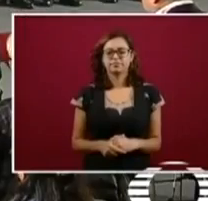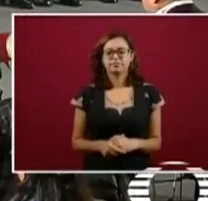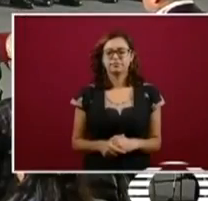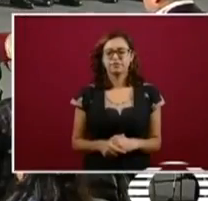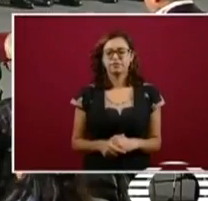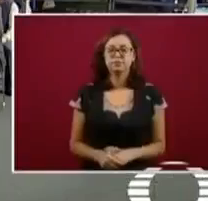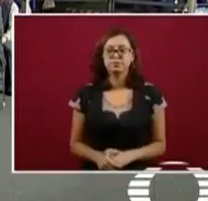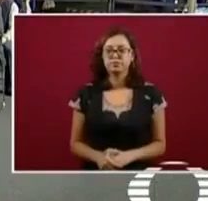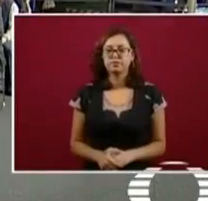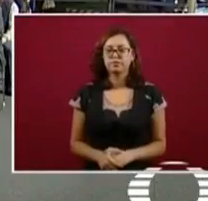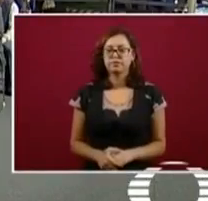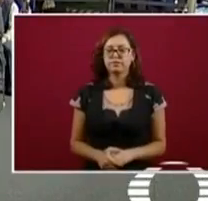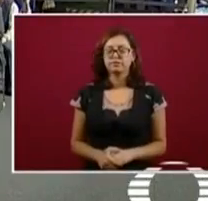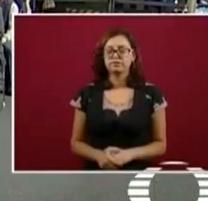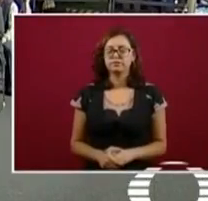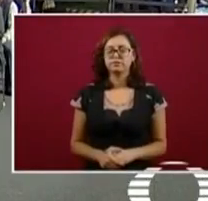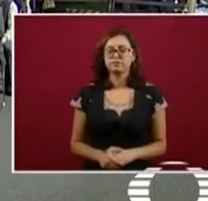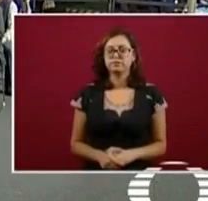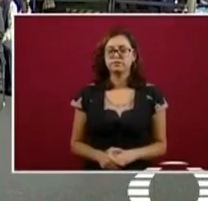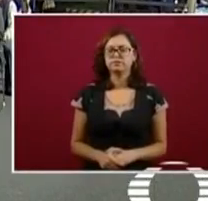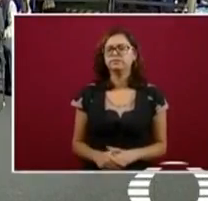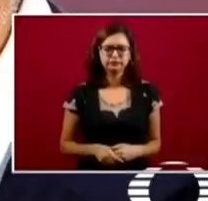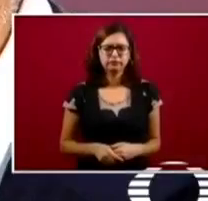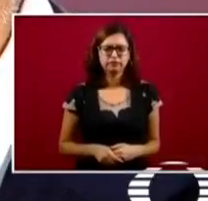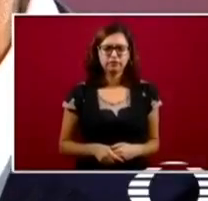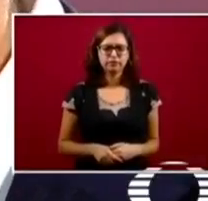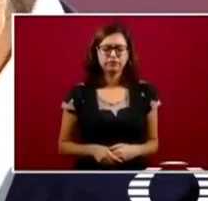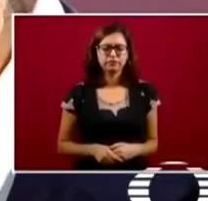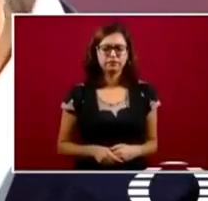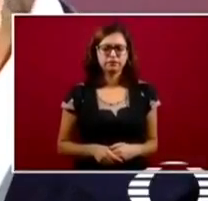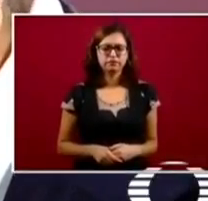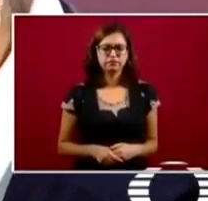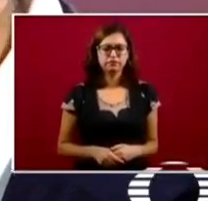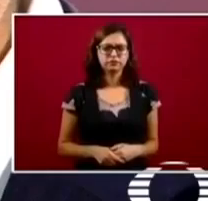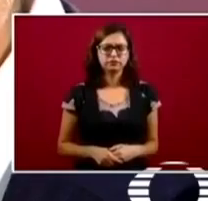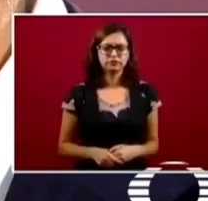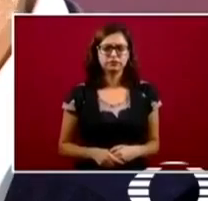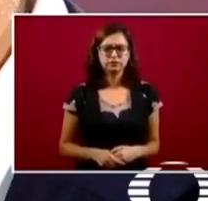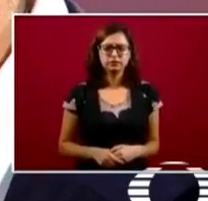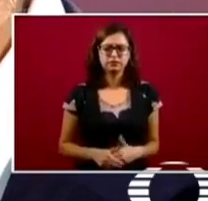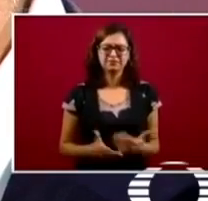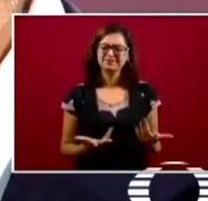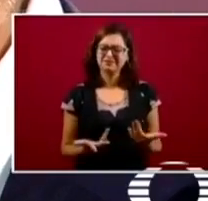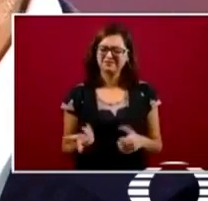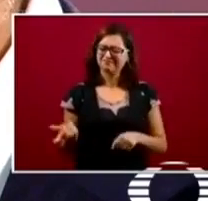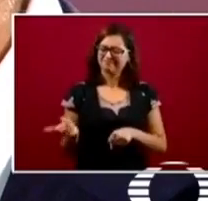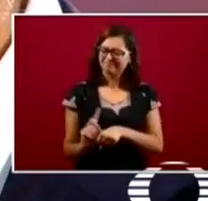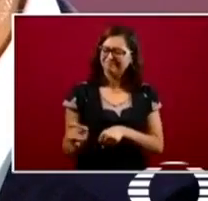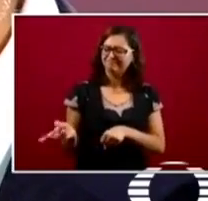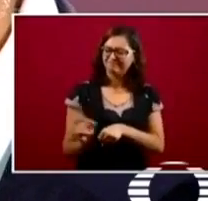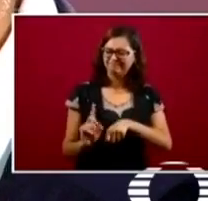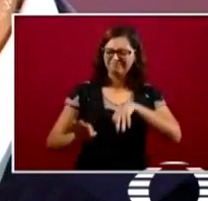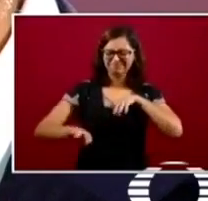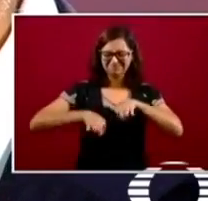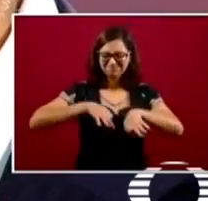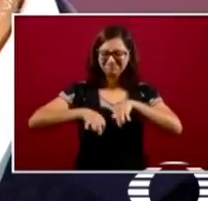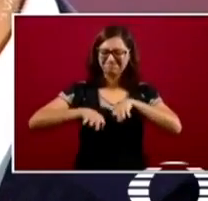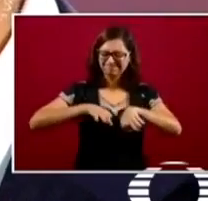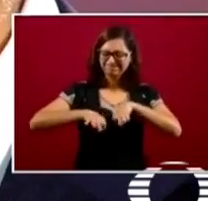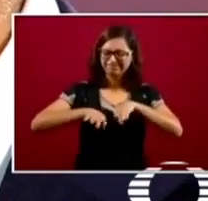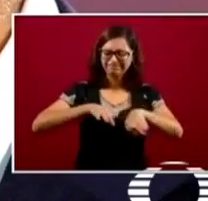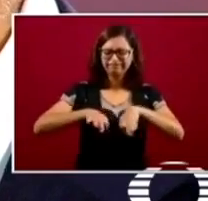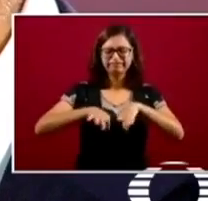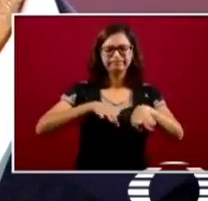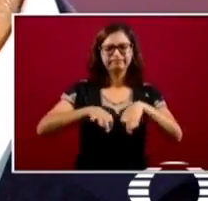que buscar la paz y hacer a un lado la violencia. Y estamos trabajando todos los días con